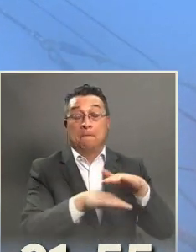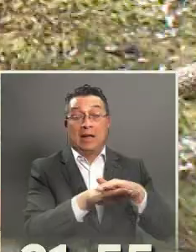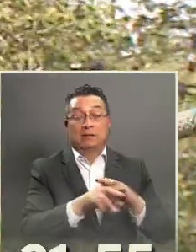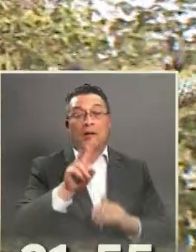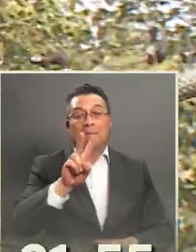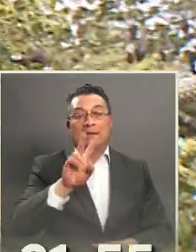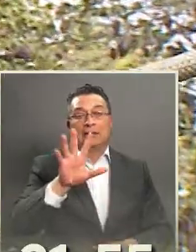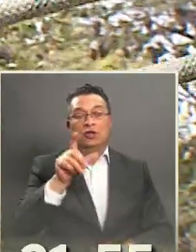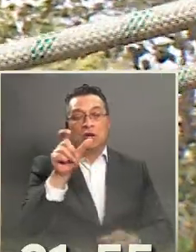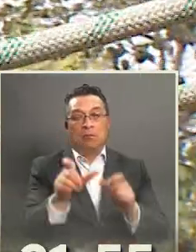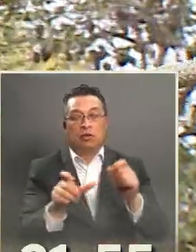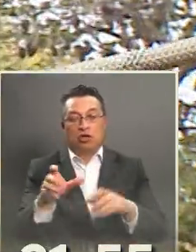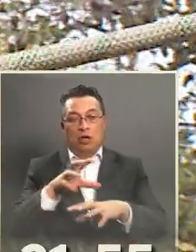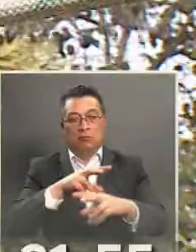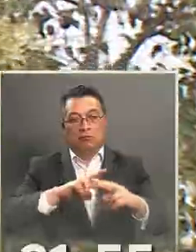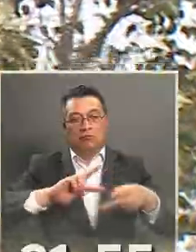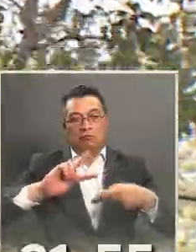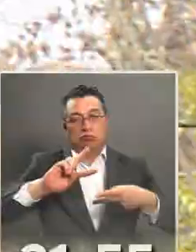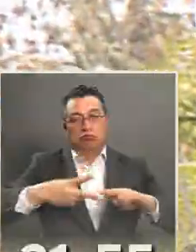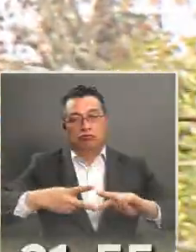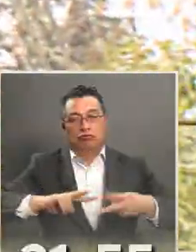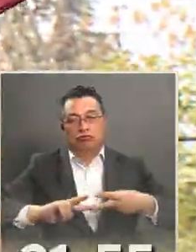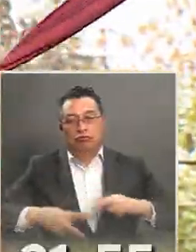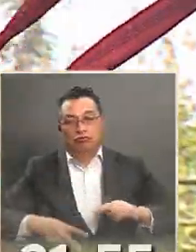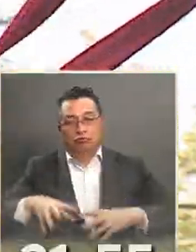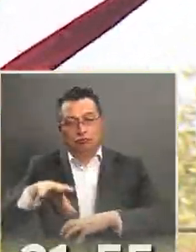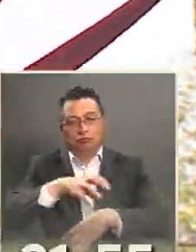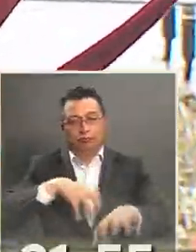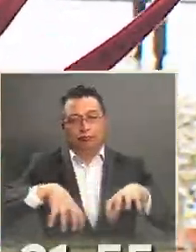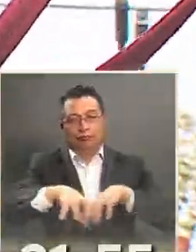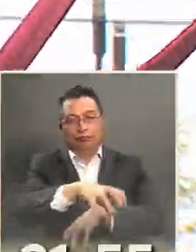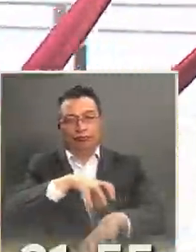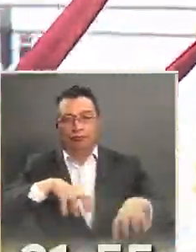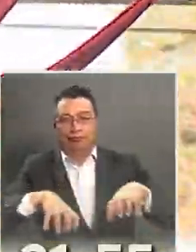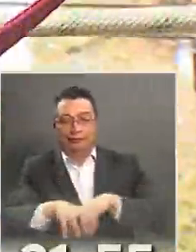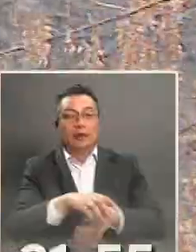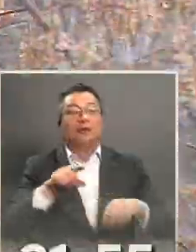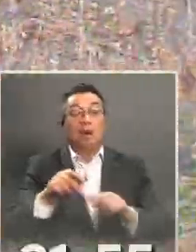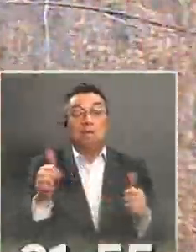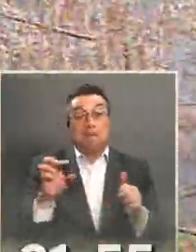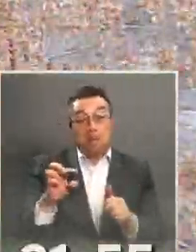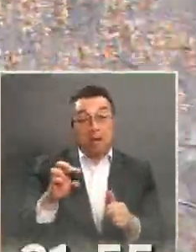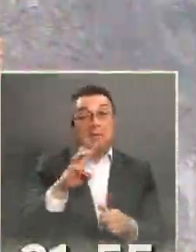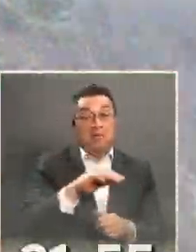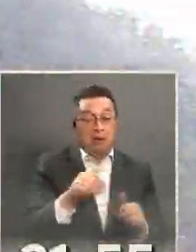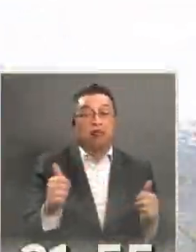25 personas por turno. Los papás tienen la posibilidad de acompañar a sus hijos y